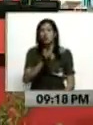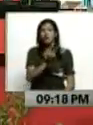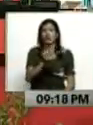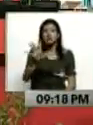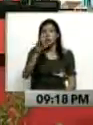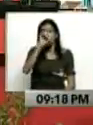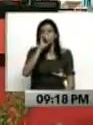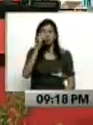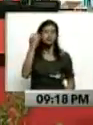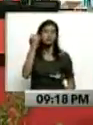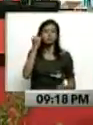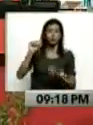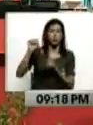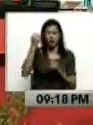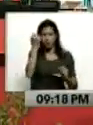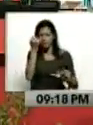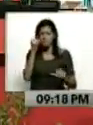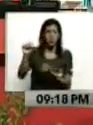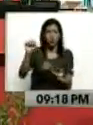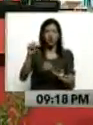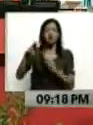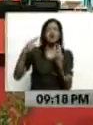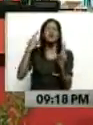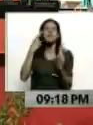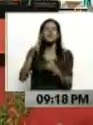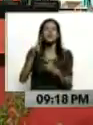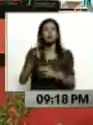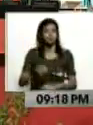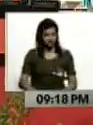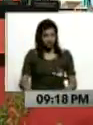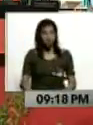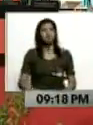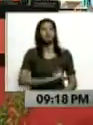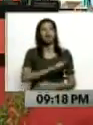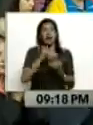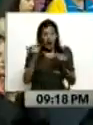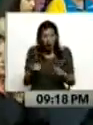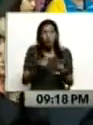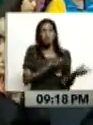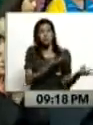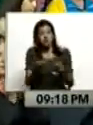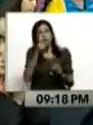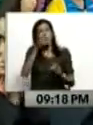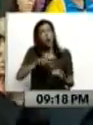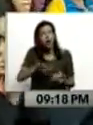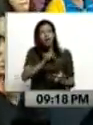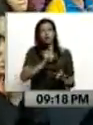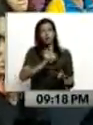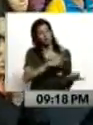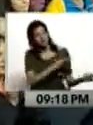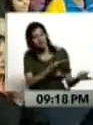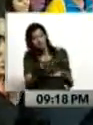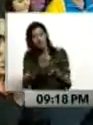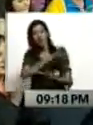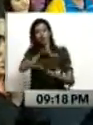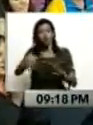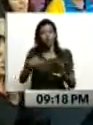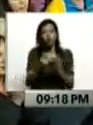Febrero se cumplen 25 años ya de la rebelión 4 de Febrero desde ya estamos invitando a todo el